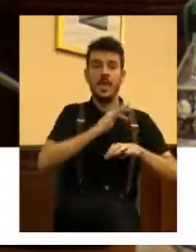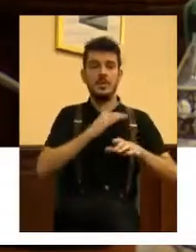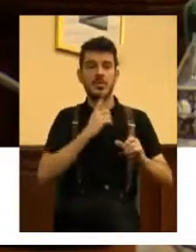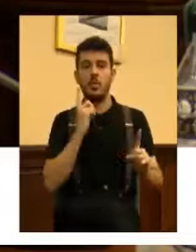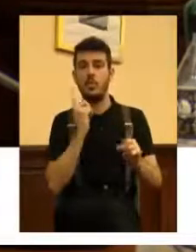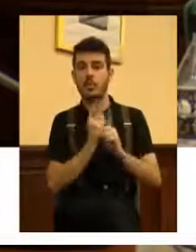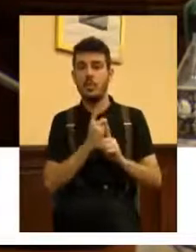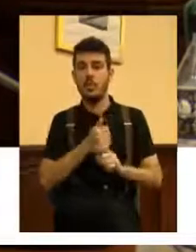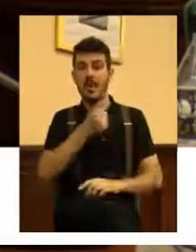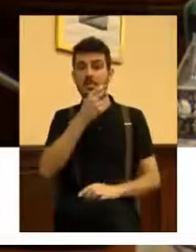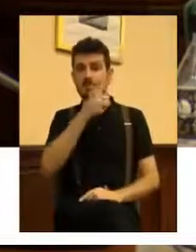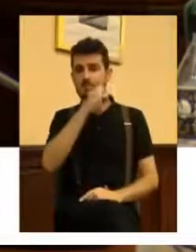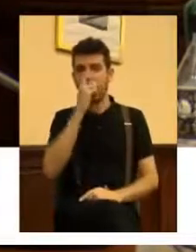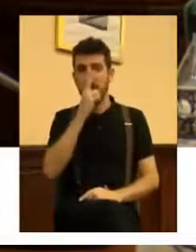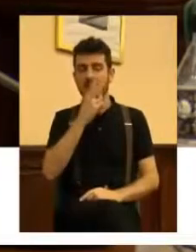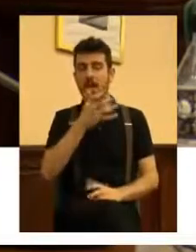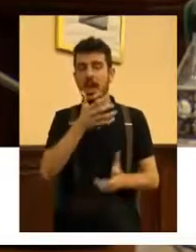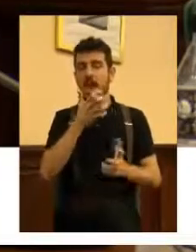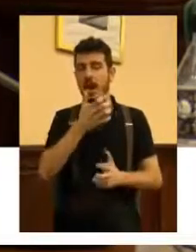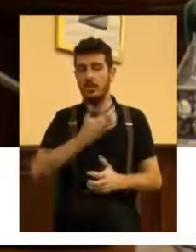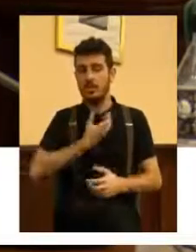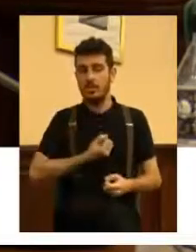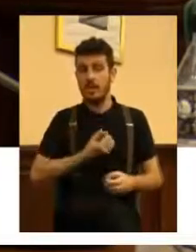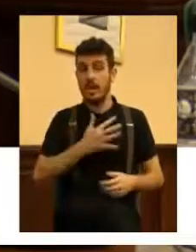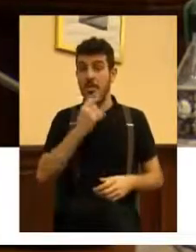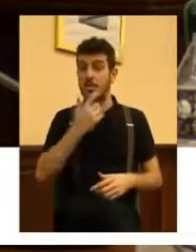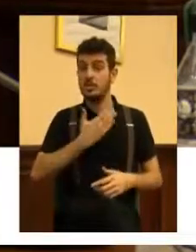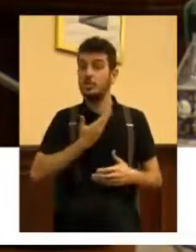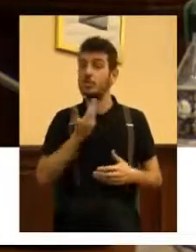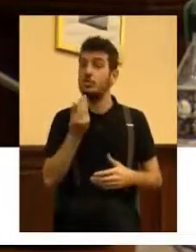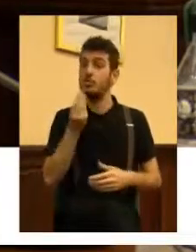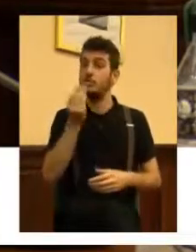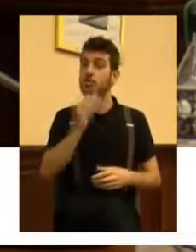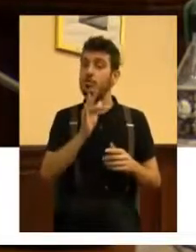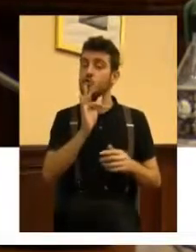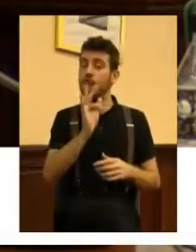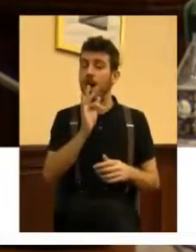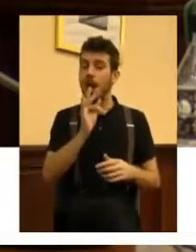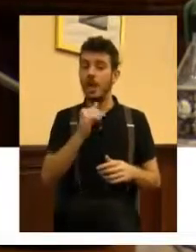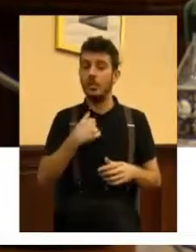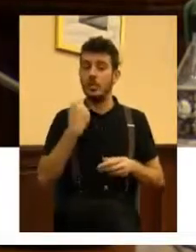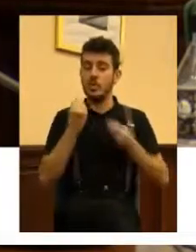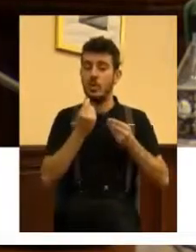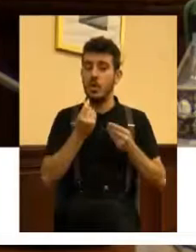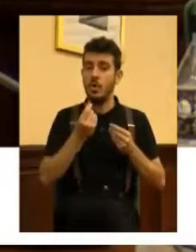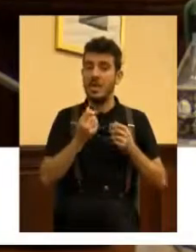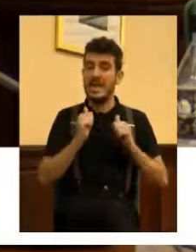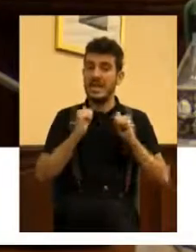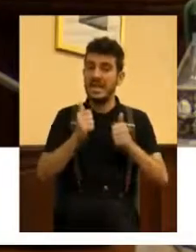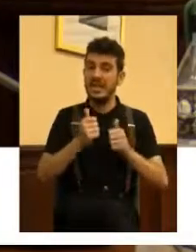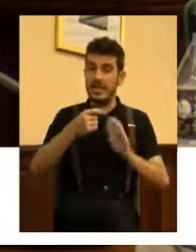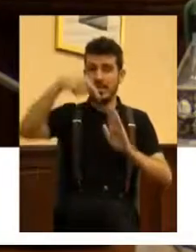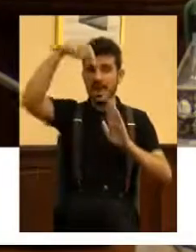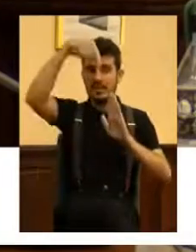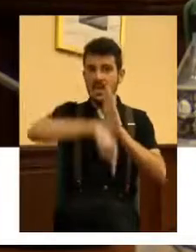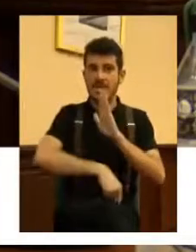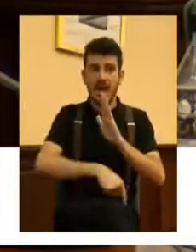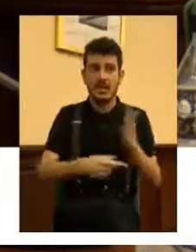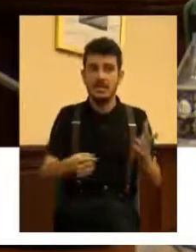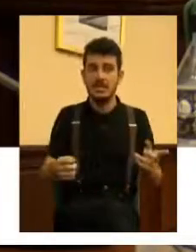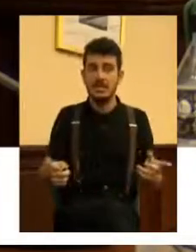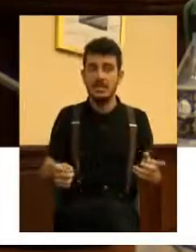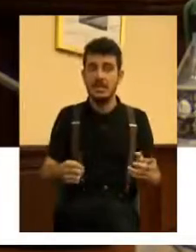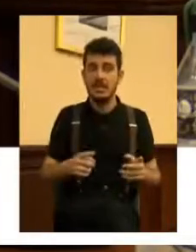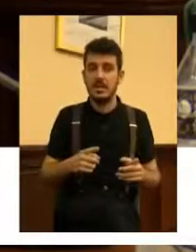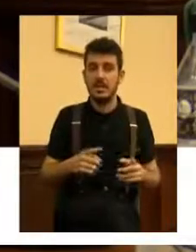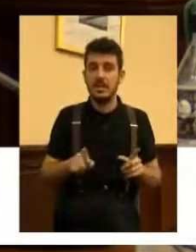Más Madrid Ganar Móstoles. Y lo hace además sumando, porque son iniciativas, creo que en gran medida, transversales ideológicamente